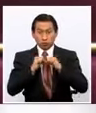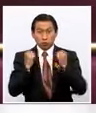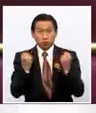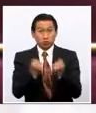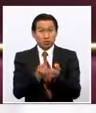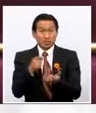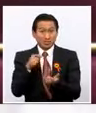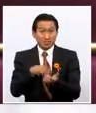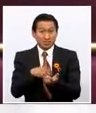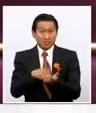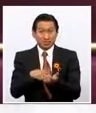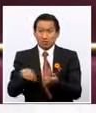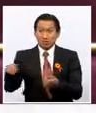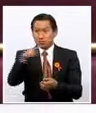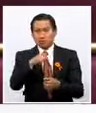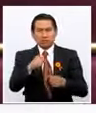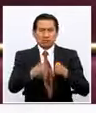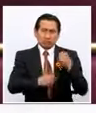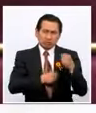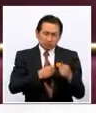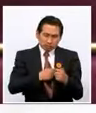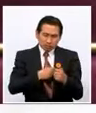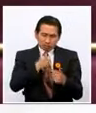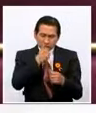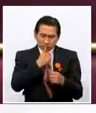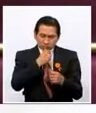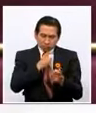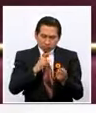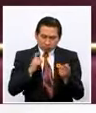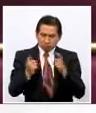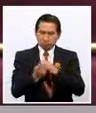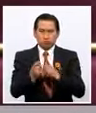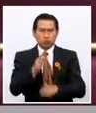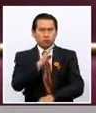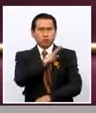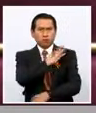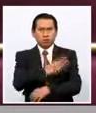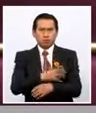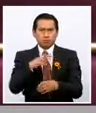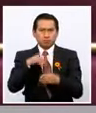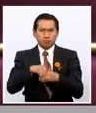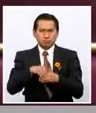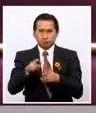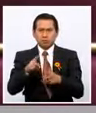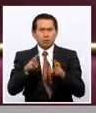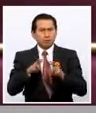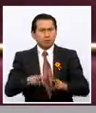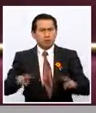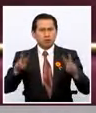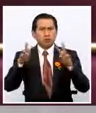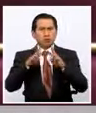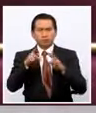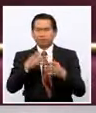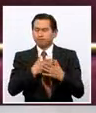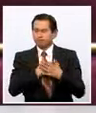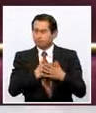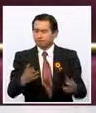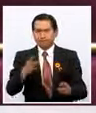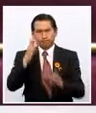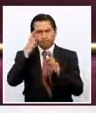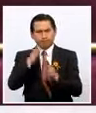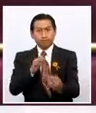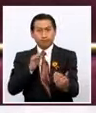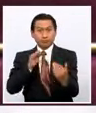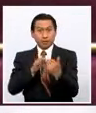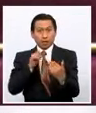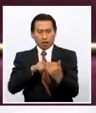las que han sufrido y salen fortalecidas con valores como la solidaridad y el respeto al prójimo son las